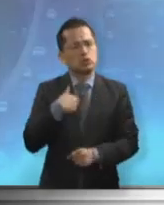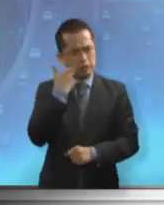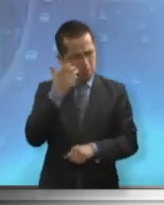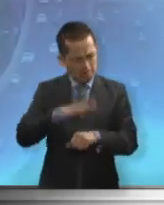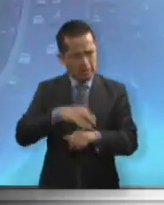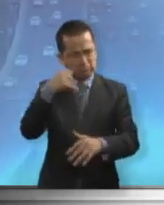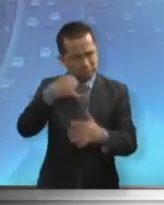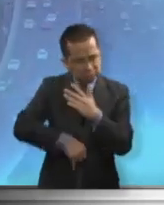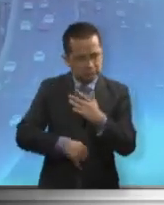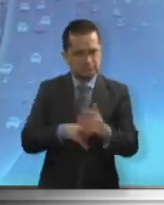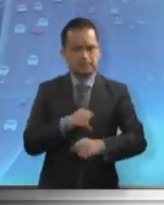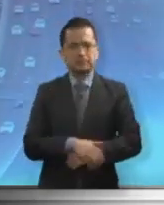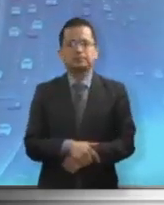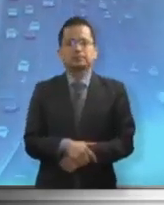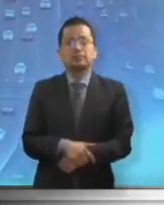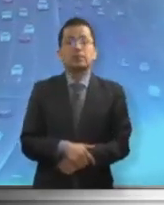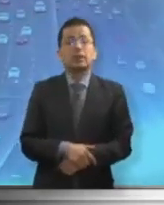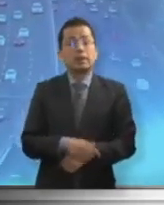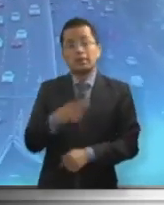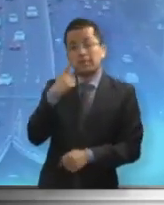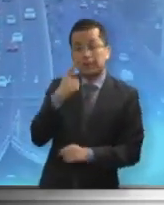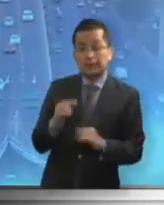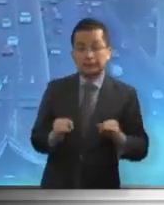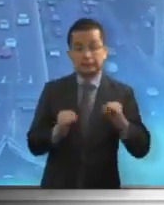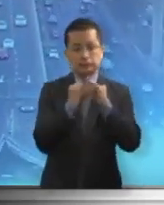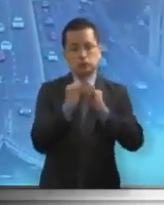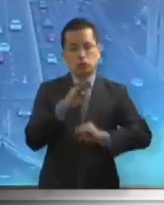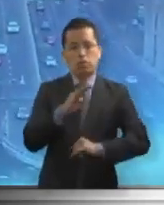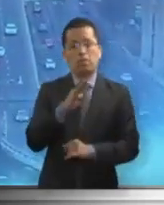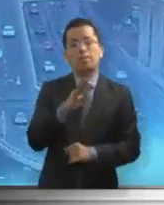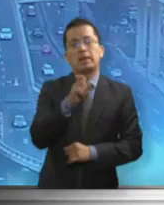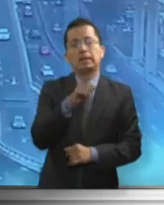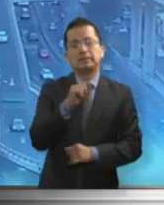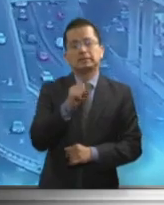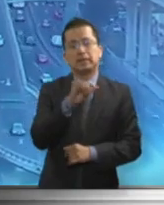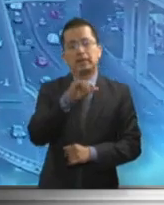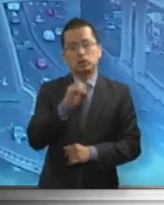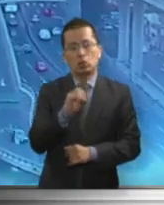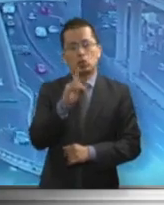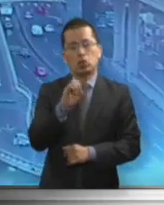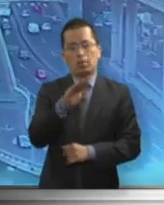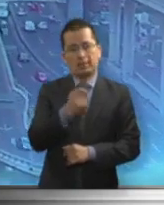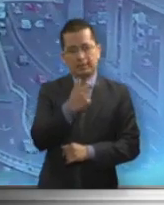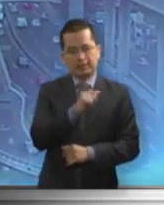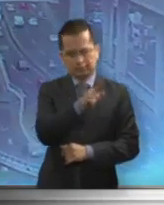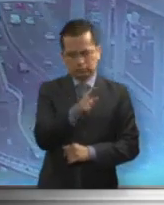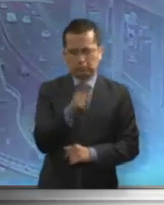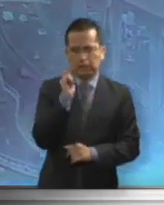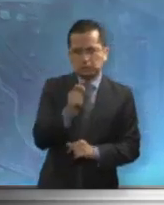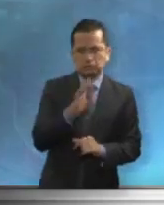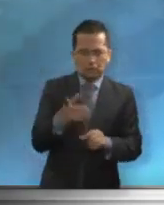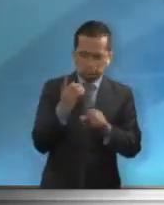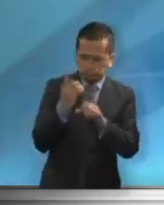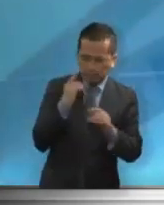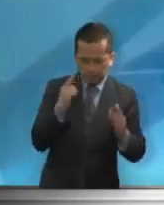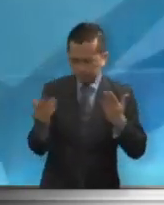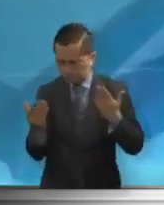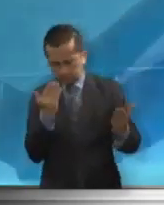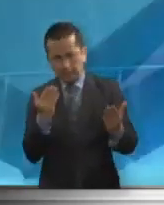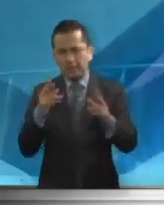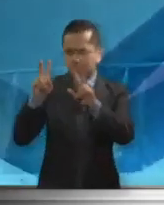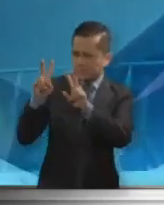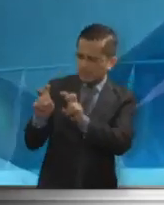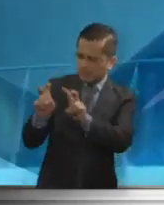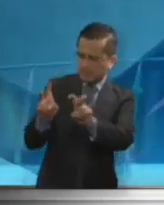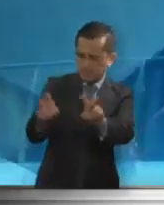Y mire, el Instituto de Investigación Belisario Domínguez de este Senado mexicano realizó un estudio comparativo de las agendas legislativas que estarán